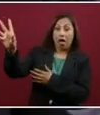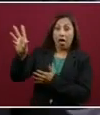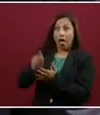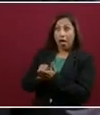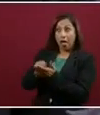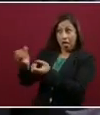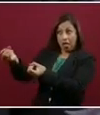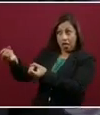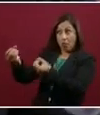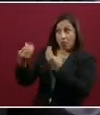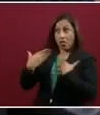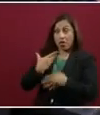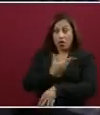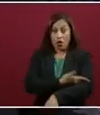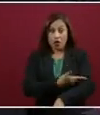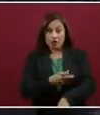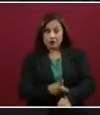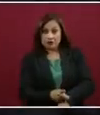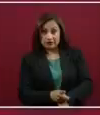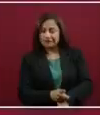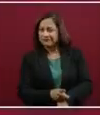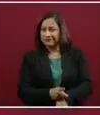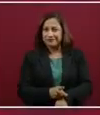Noruega. Tenemos